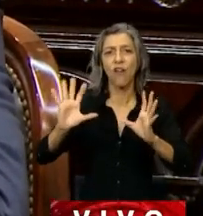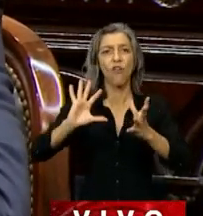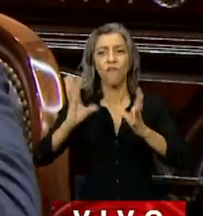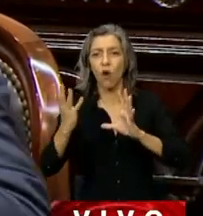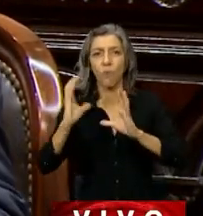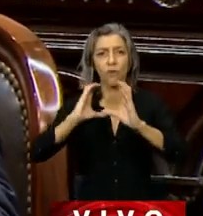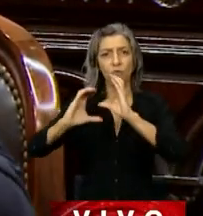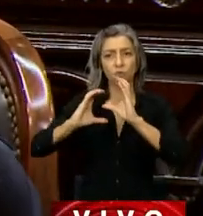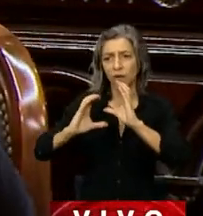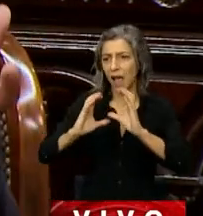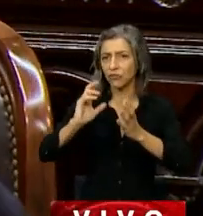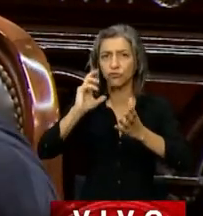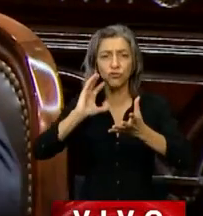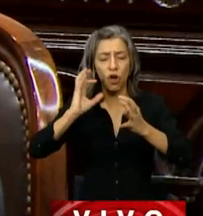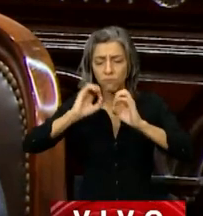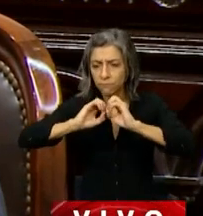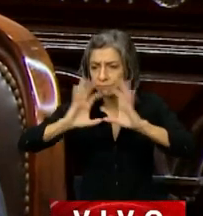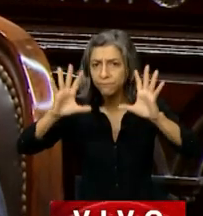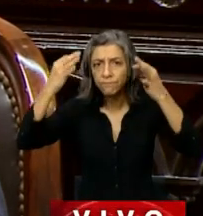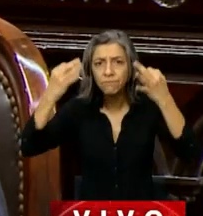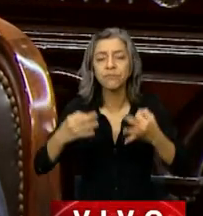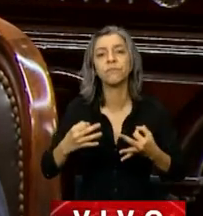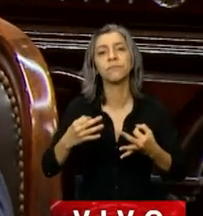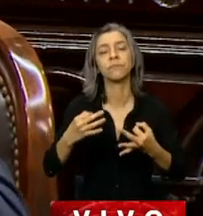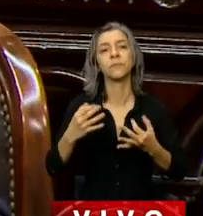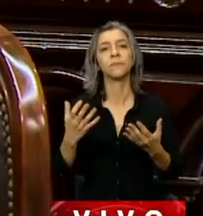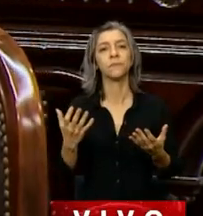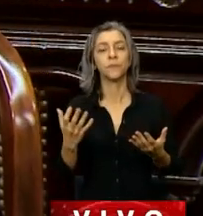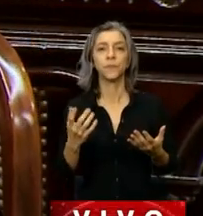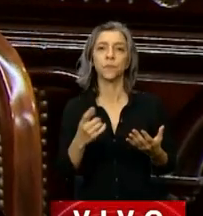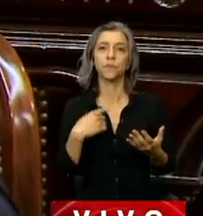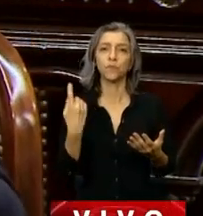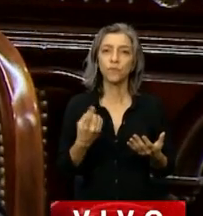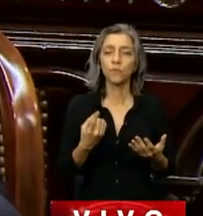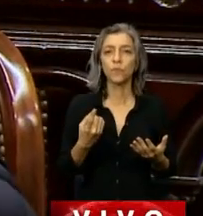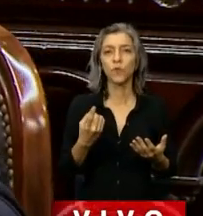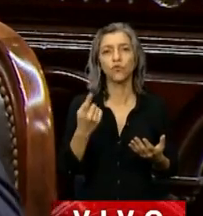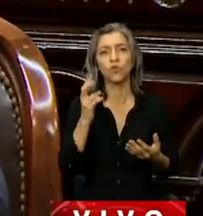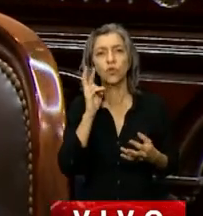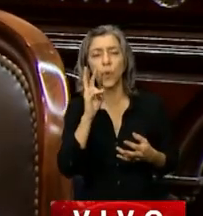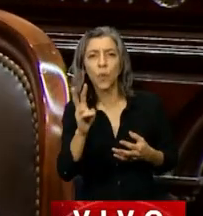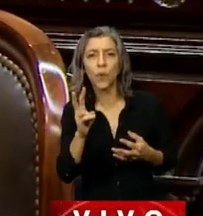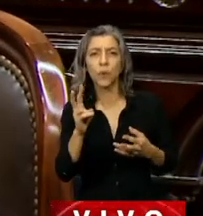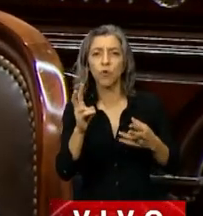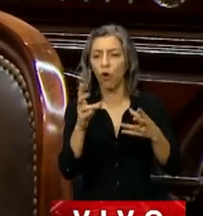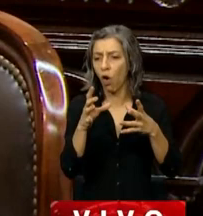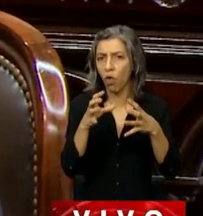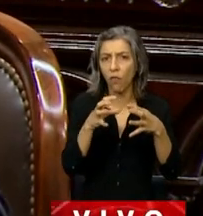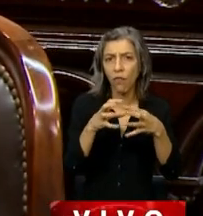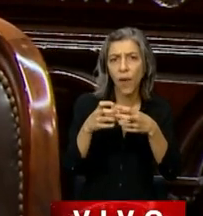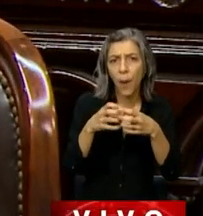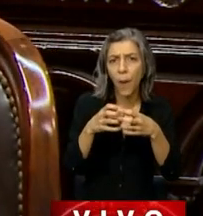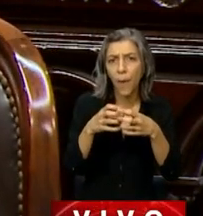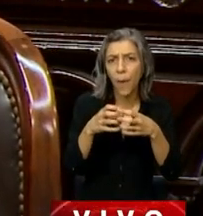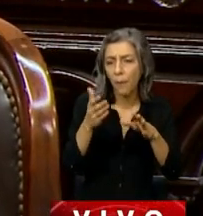y que, viendo, si se quiere, el debate inicial